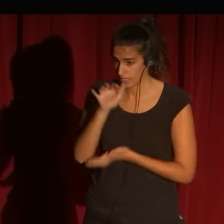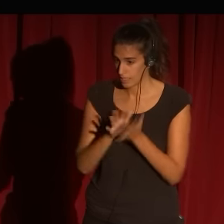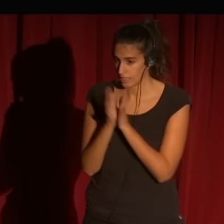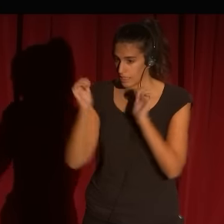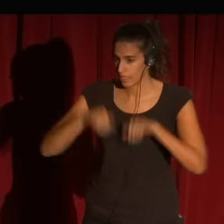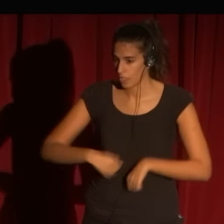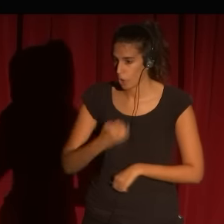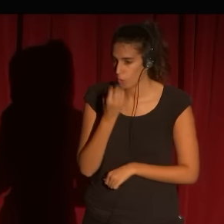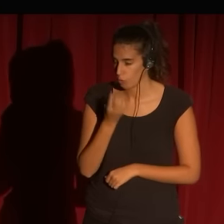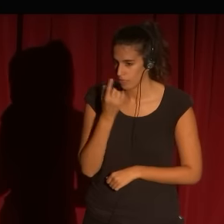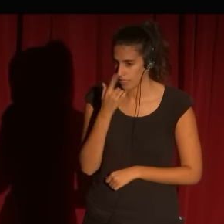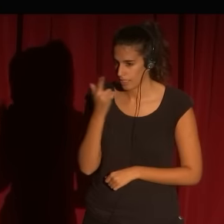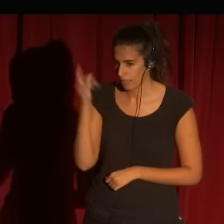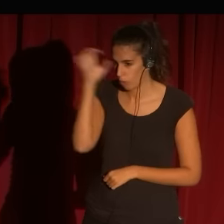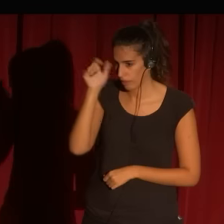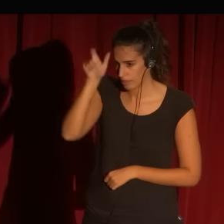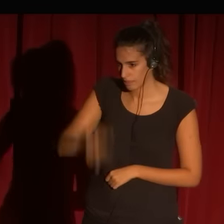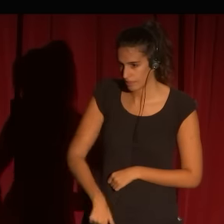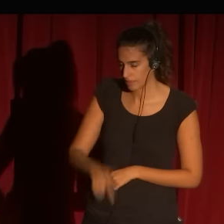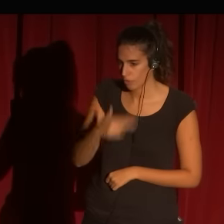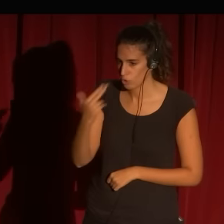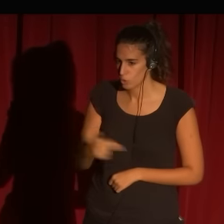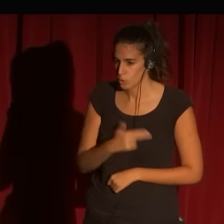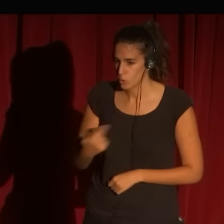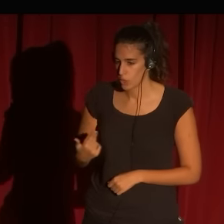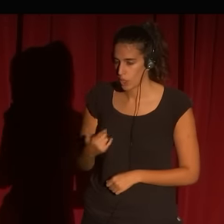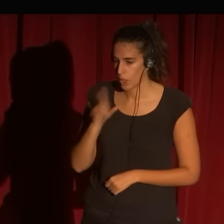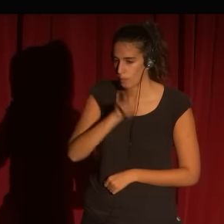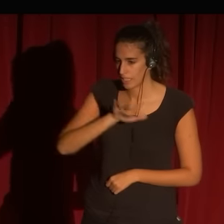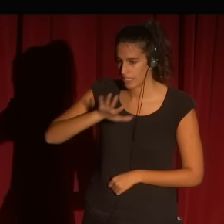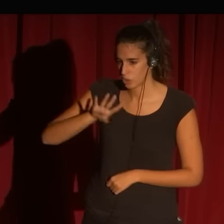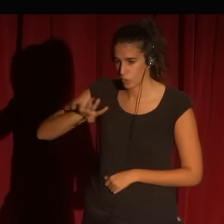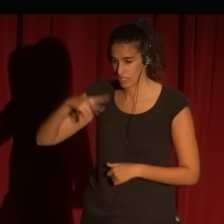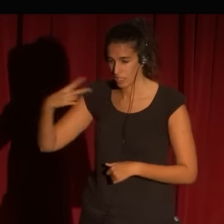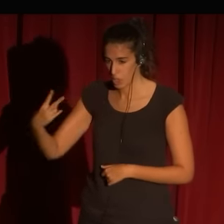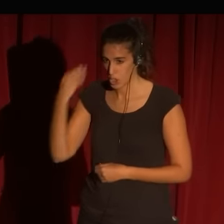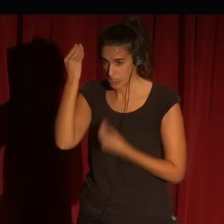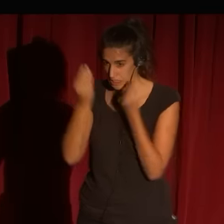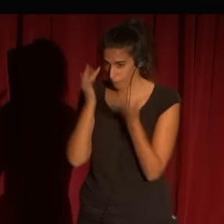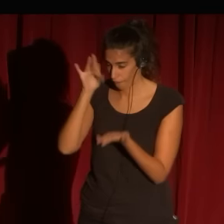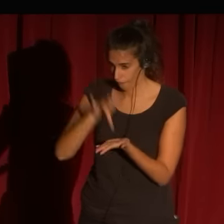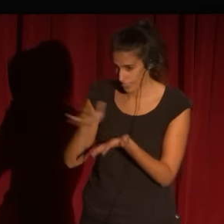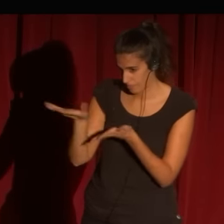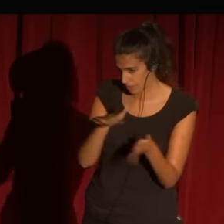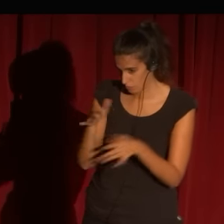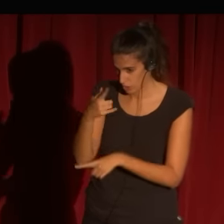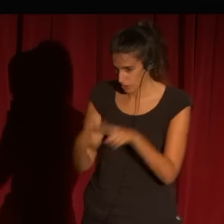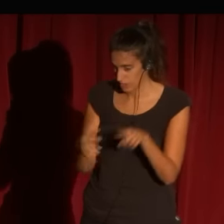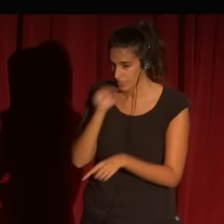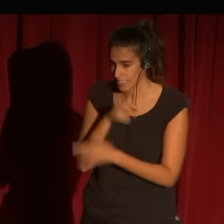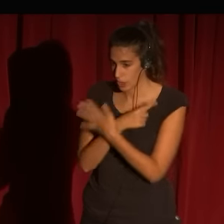un científico y médico suizo que se llama Leonard fux de 1542 creo que es 15 en torno A mediados de siglo